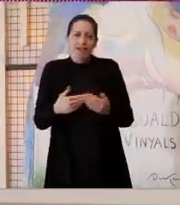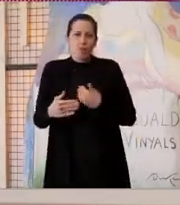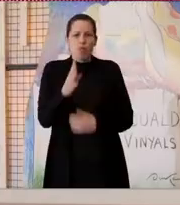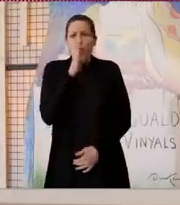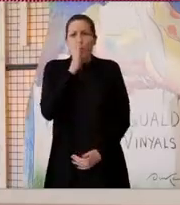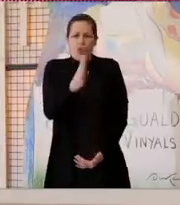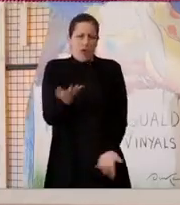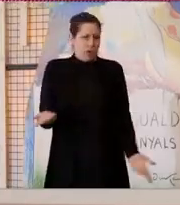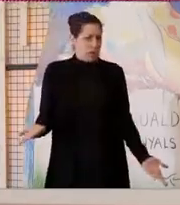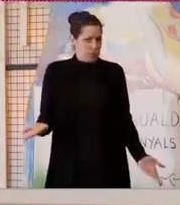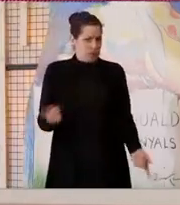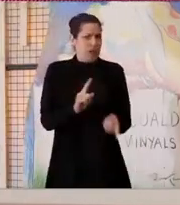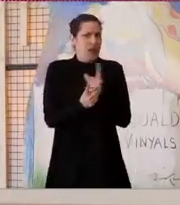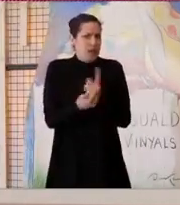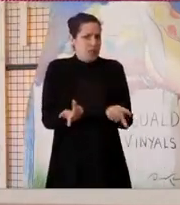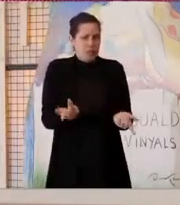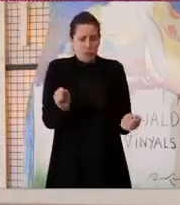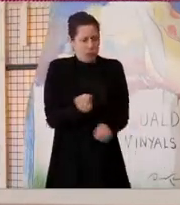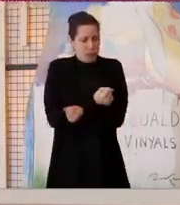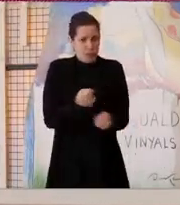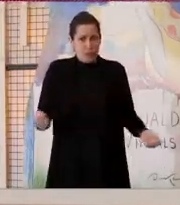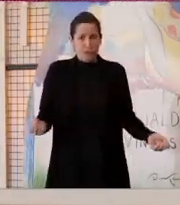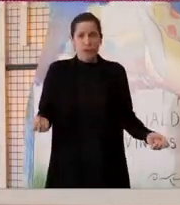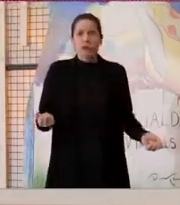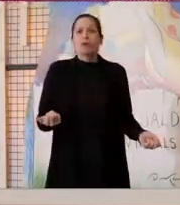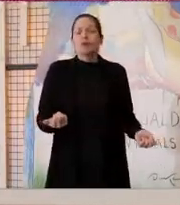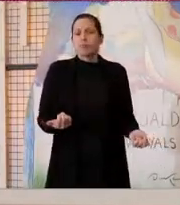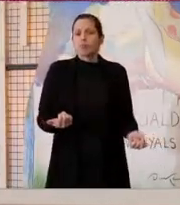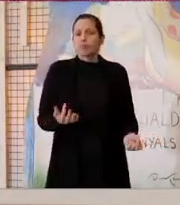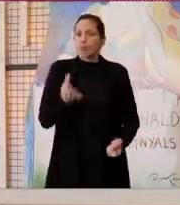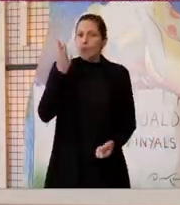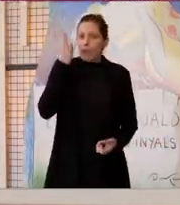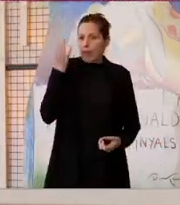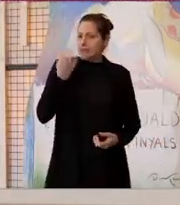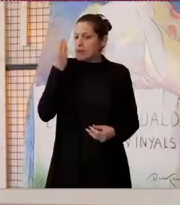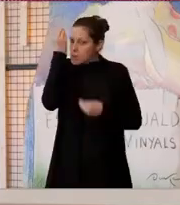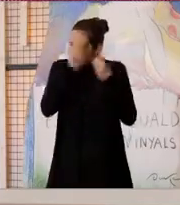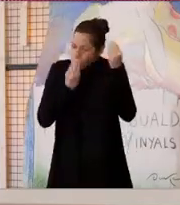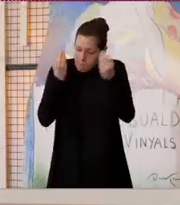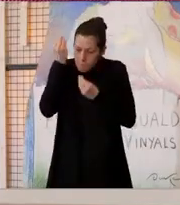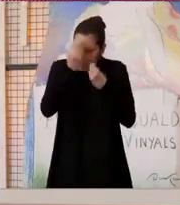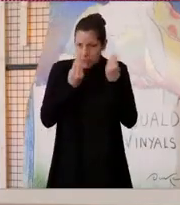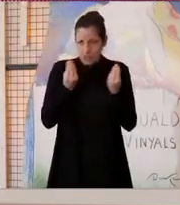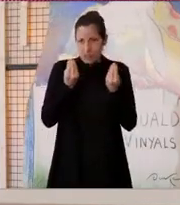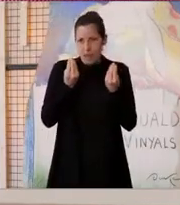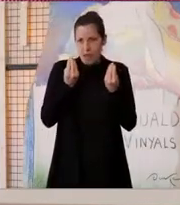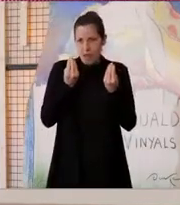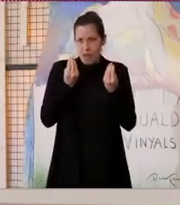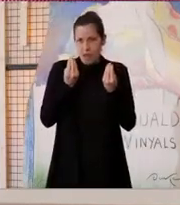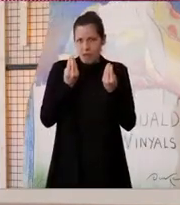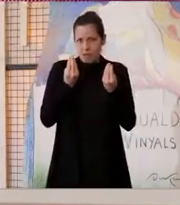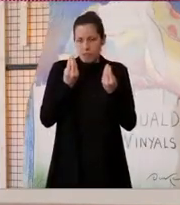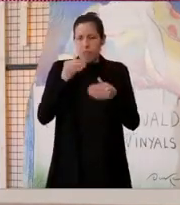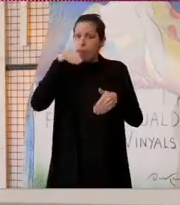o sea imposible por las mujeres también hemos de pensar en eso a la hora de votar y organizarnos